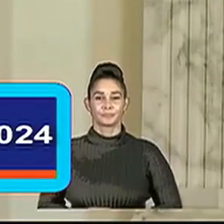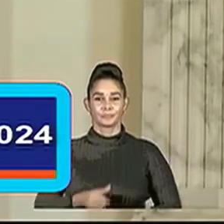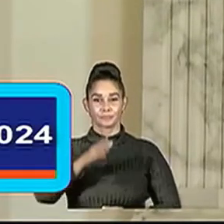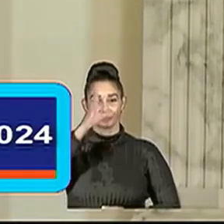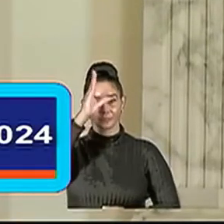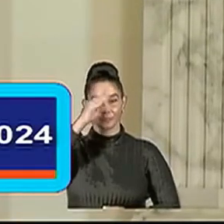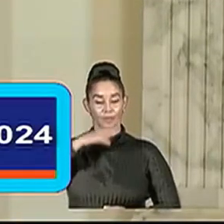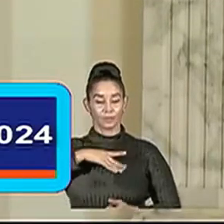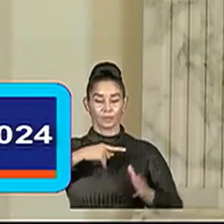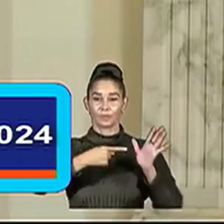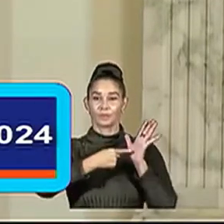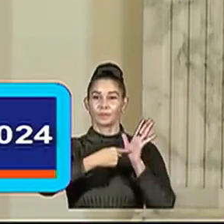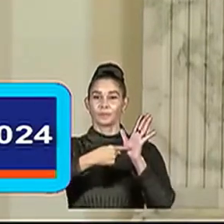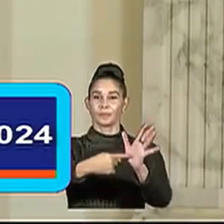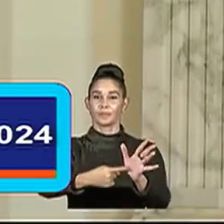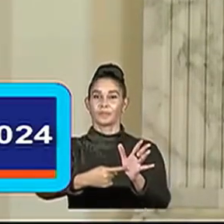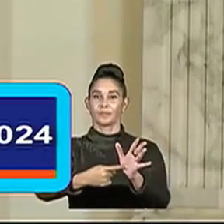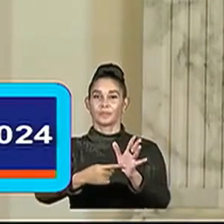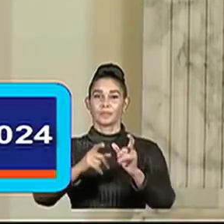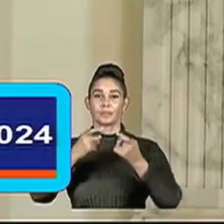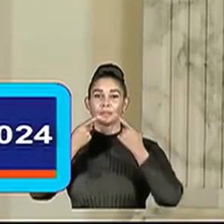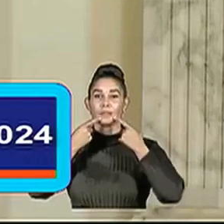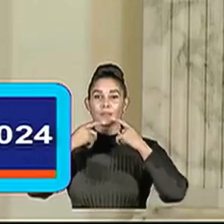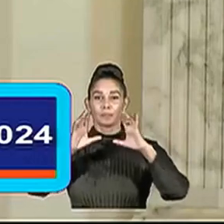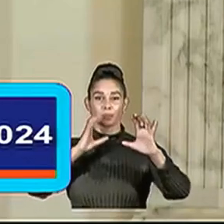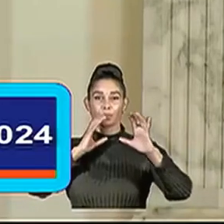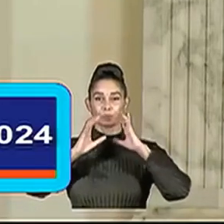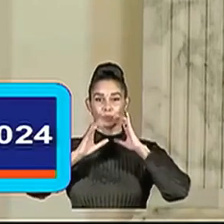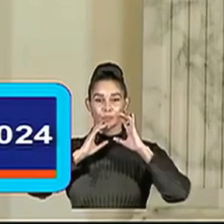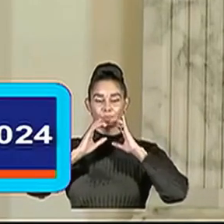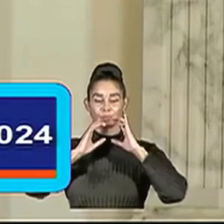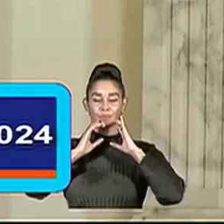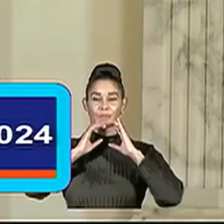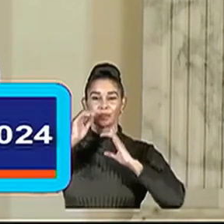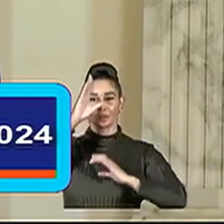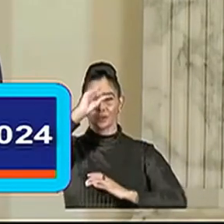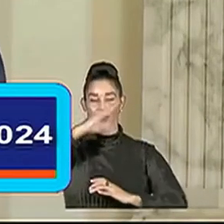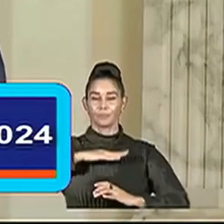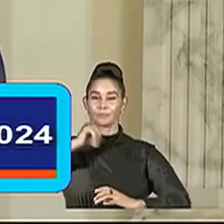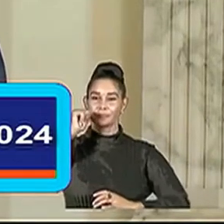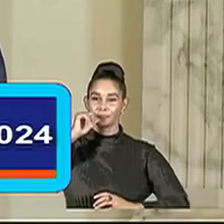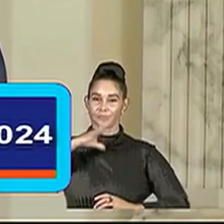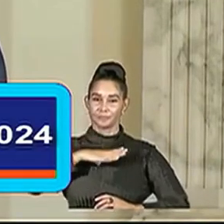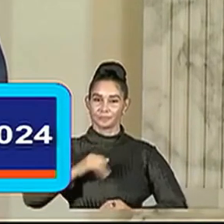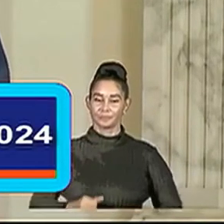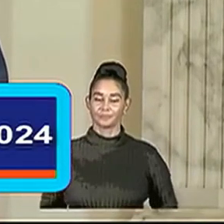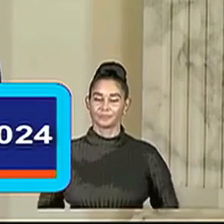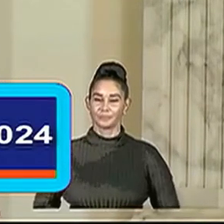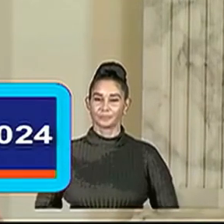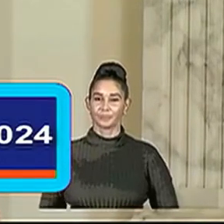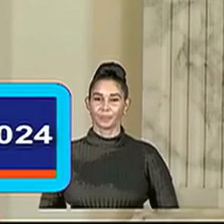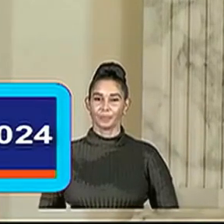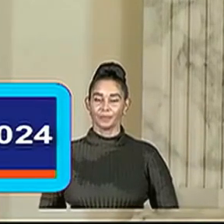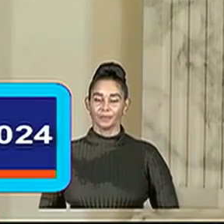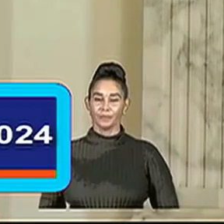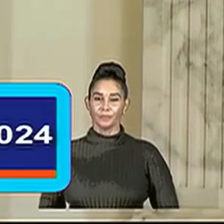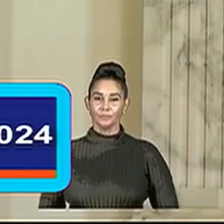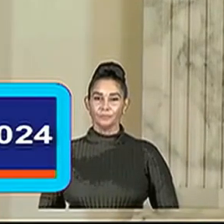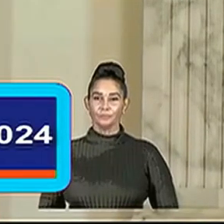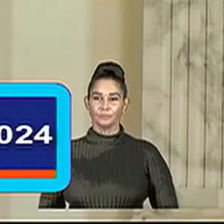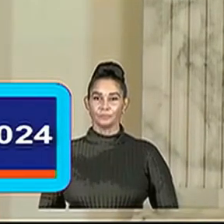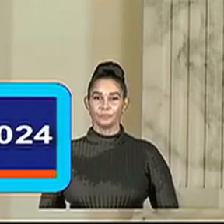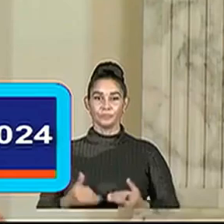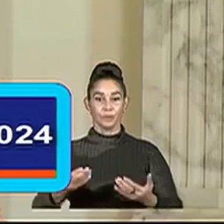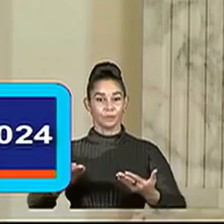señores representantes de los medios de comunicación, damas y caballeros, tengo el honor